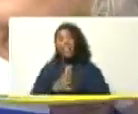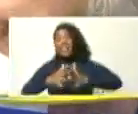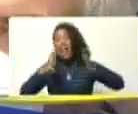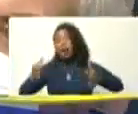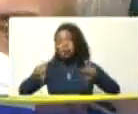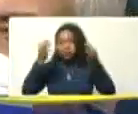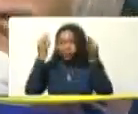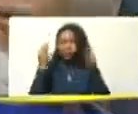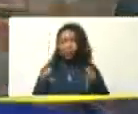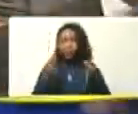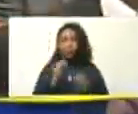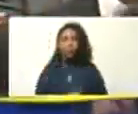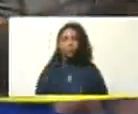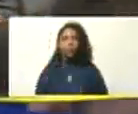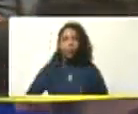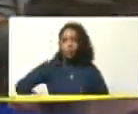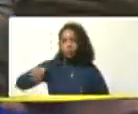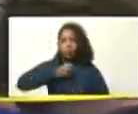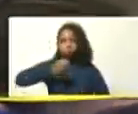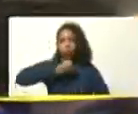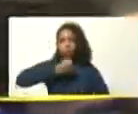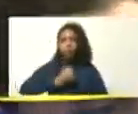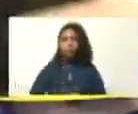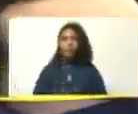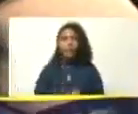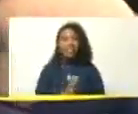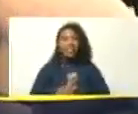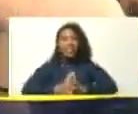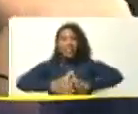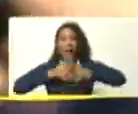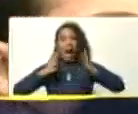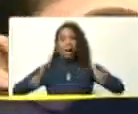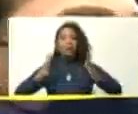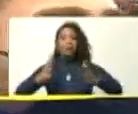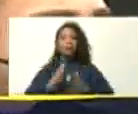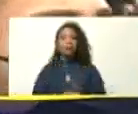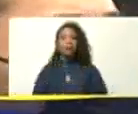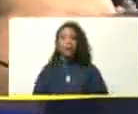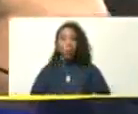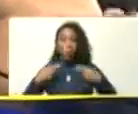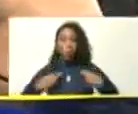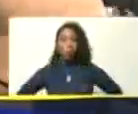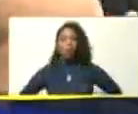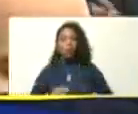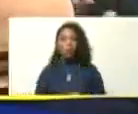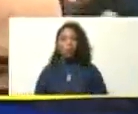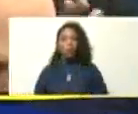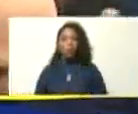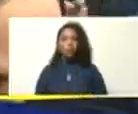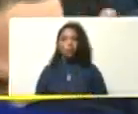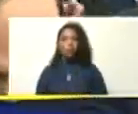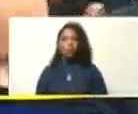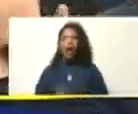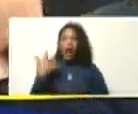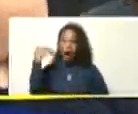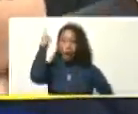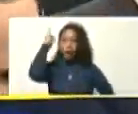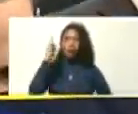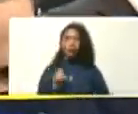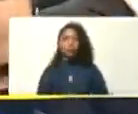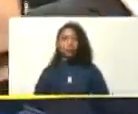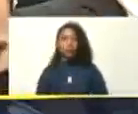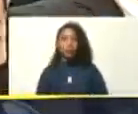calidad periodística y de gran calidad humana. La tenemos.